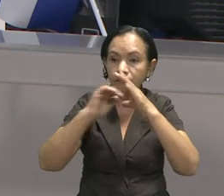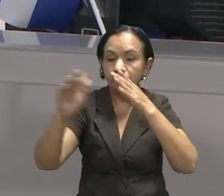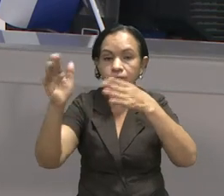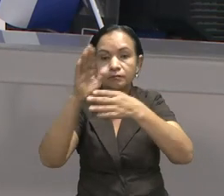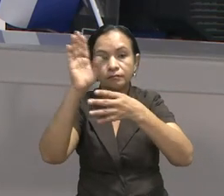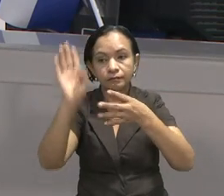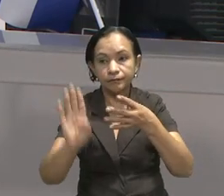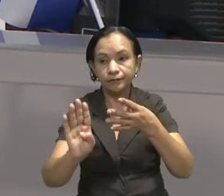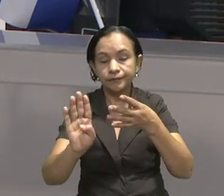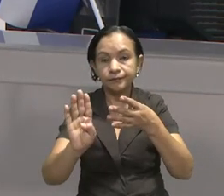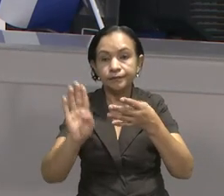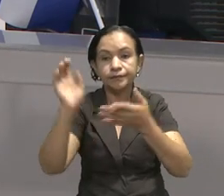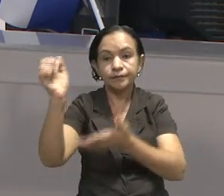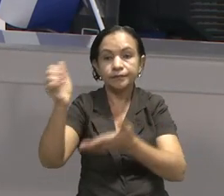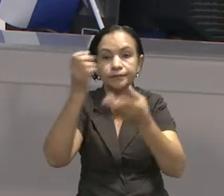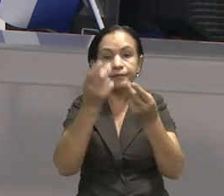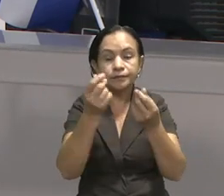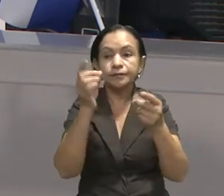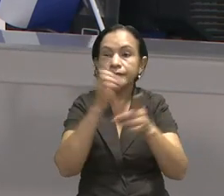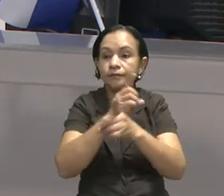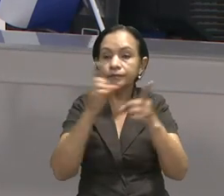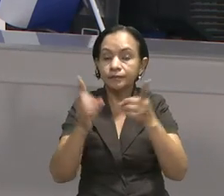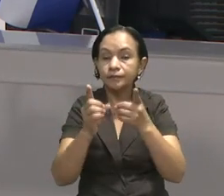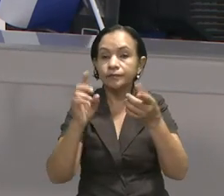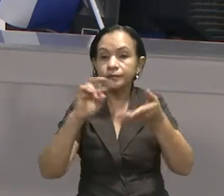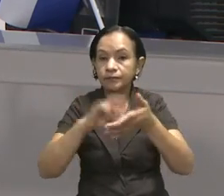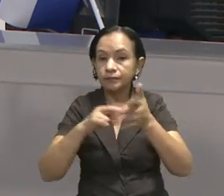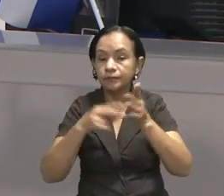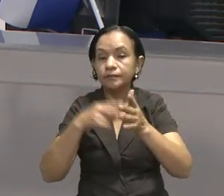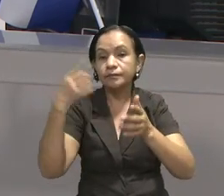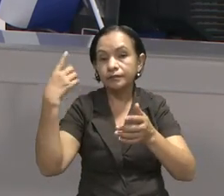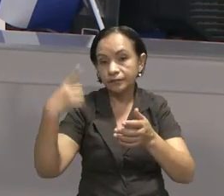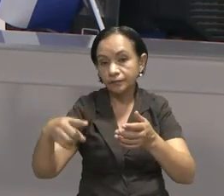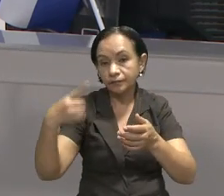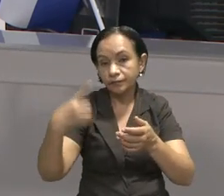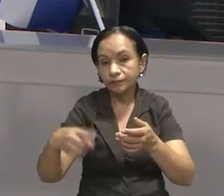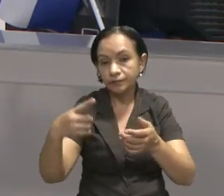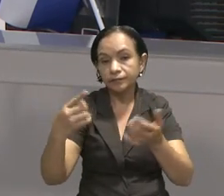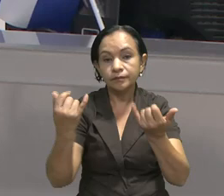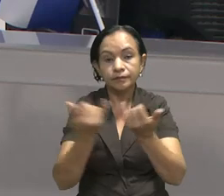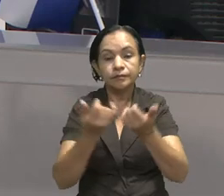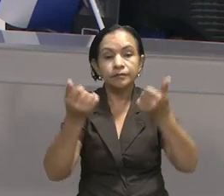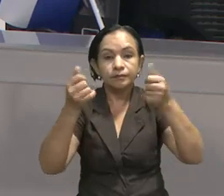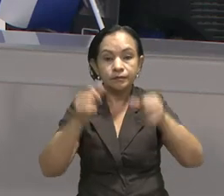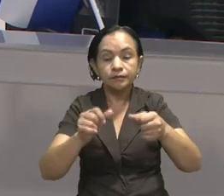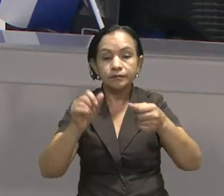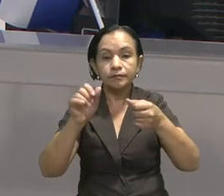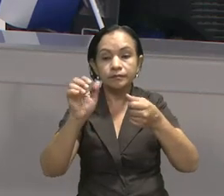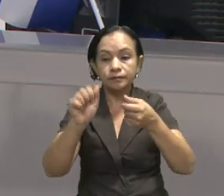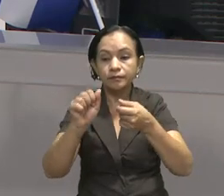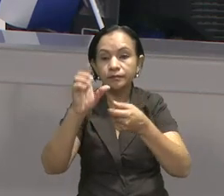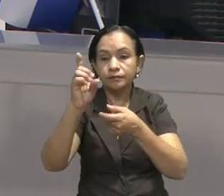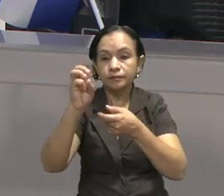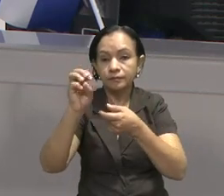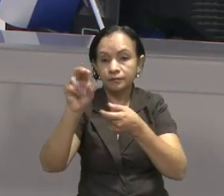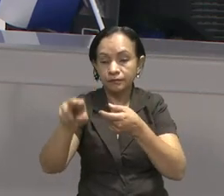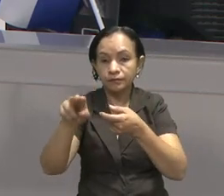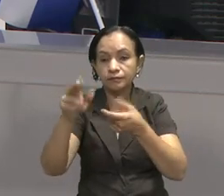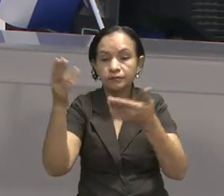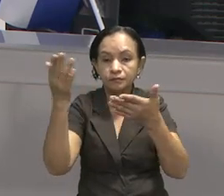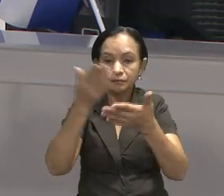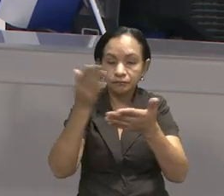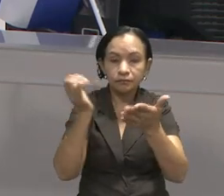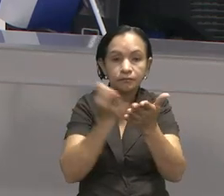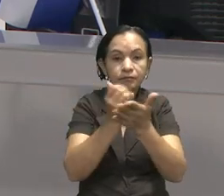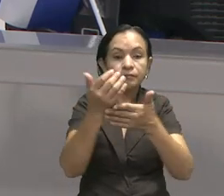B, los ingresos devengados por conceptos de derechos y cargos administrativos derivados de estudios,